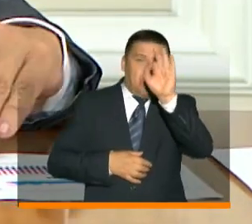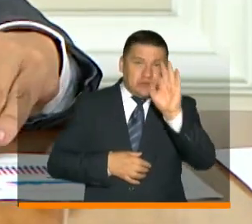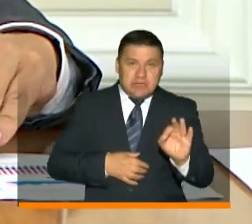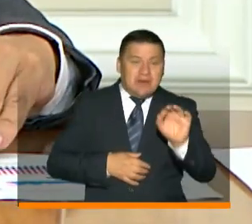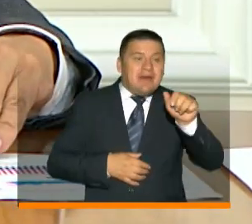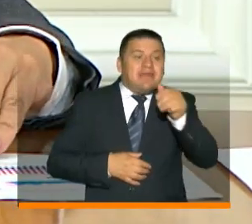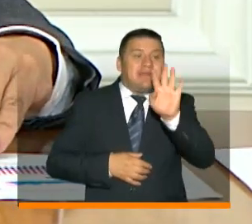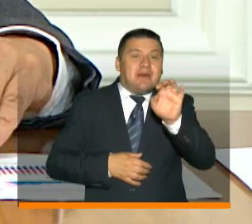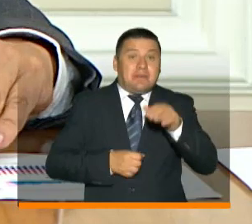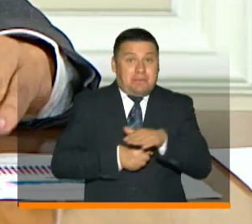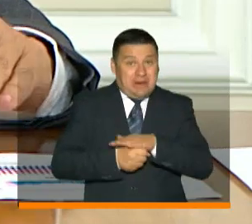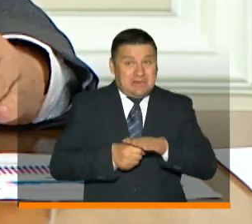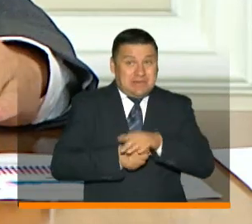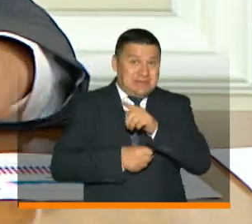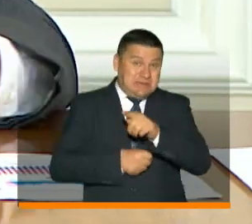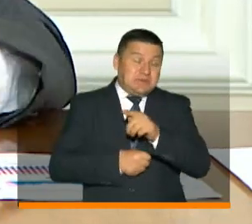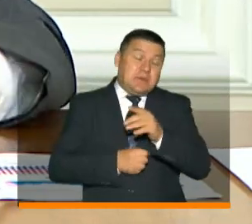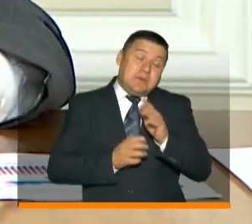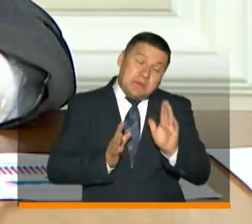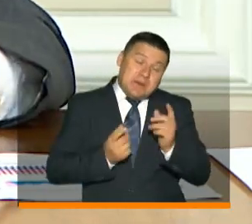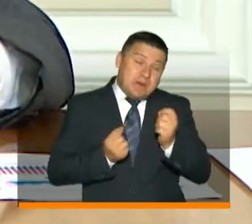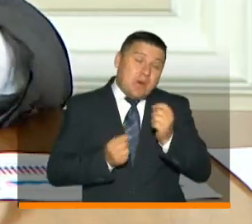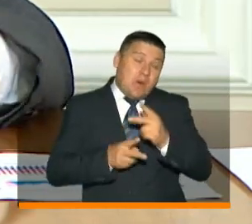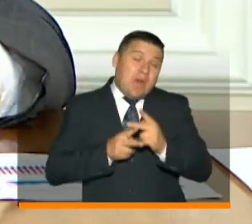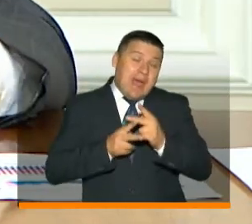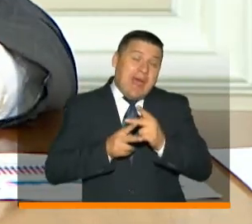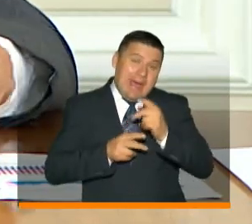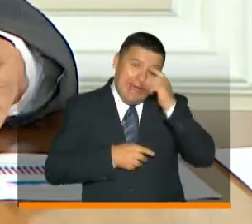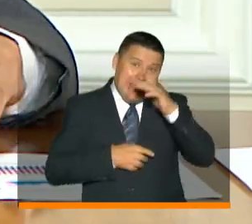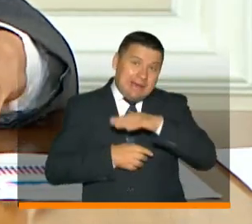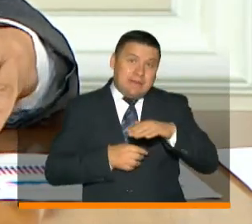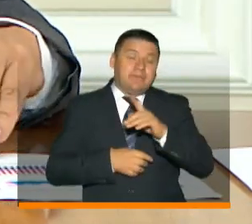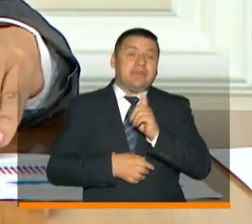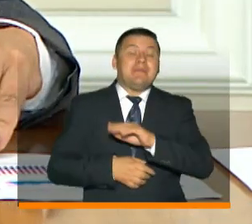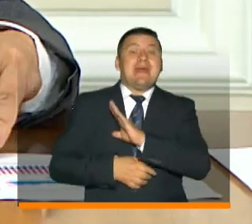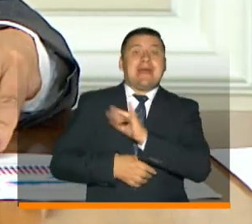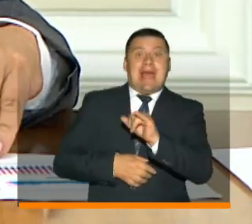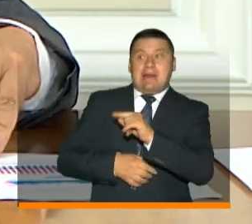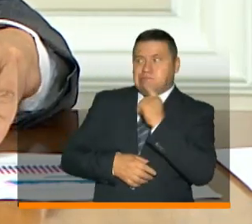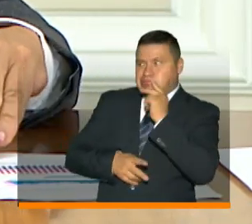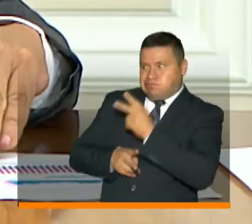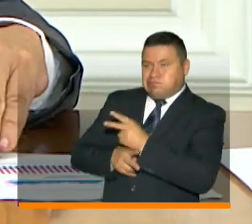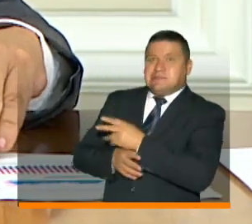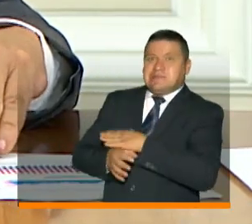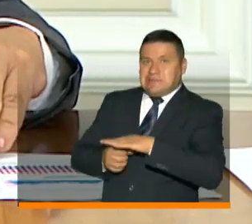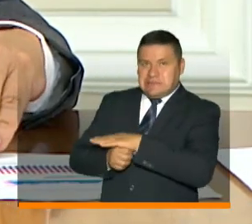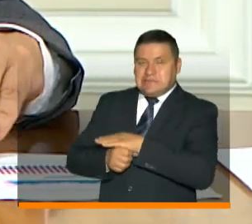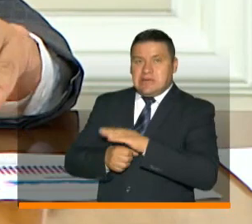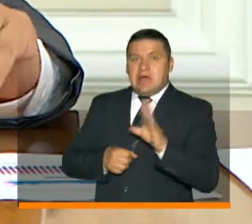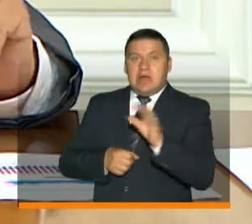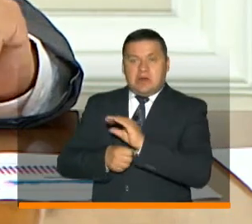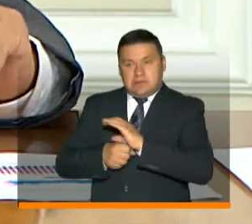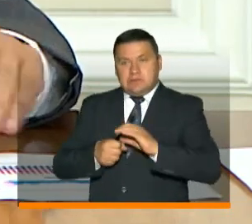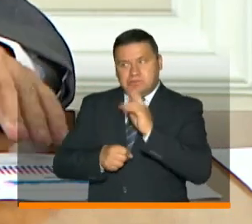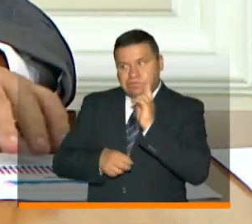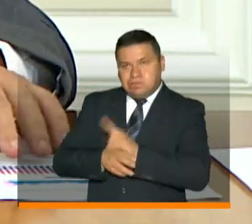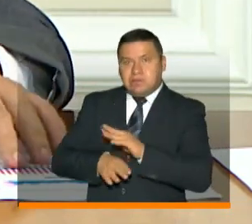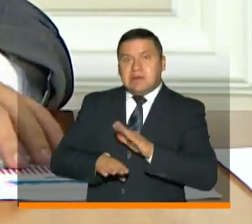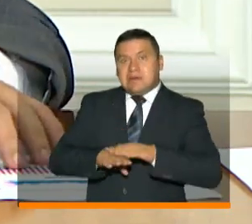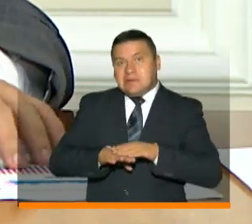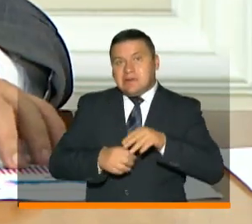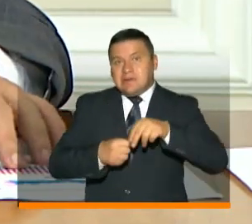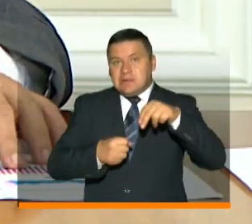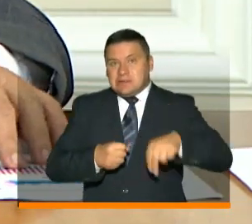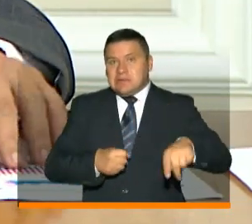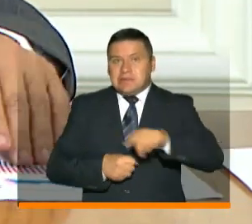embargo, la situación es de cuidado y en la ciudad de Cali invitamos también a toda la ciudadanía a